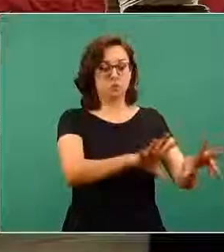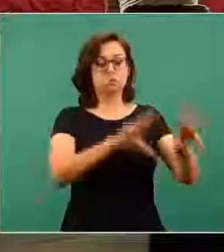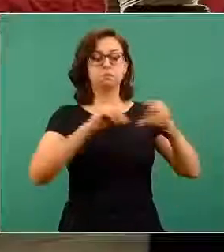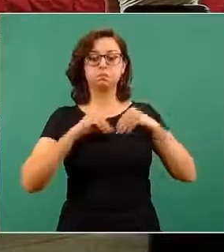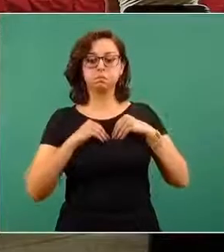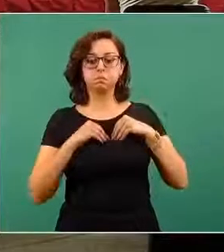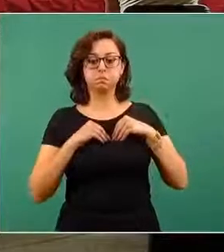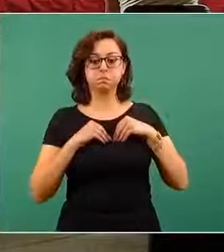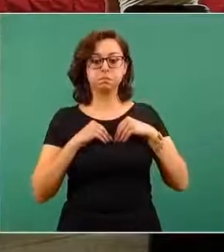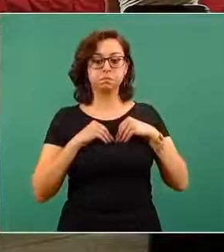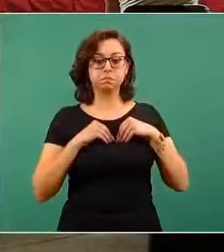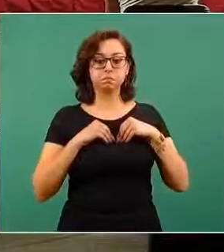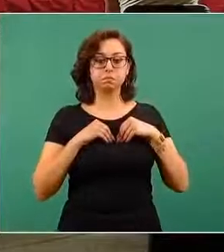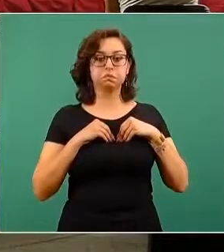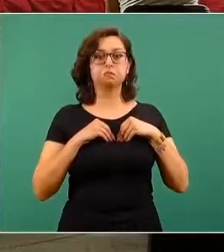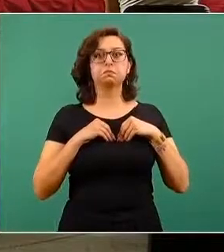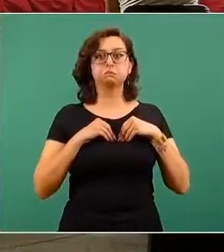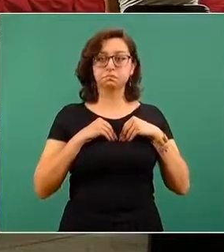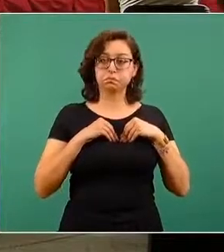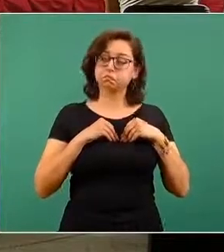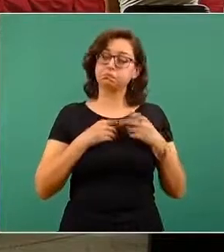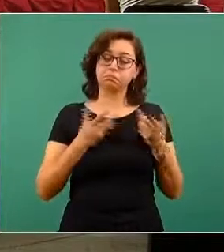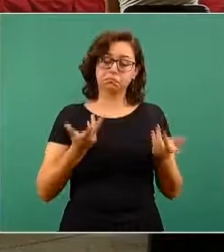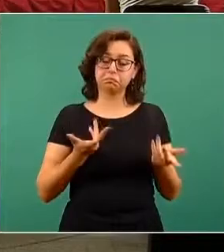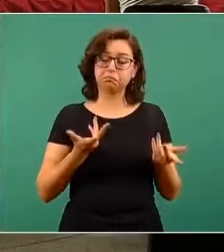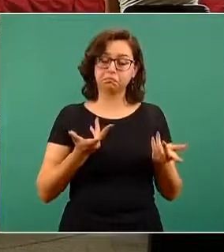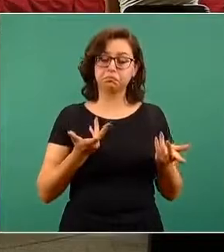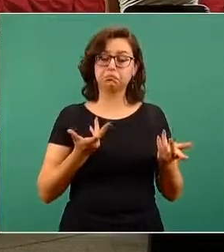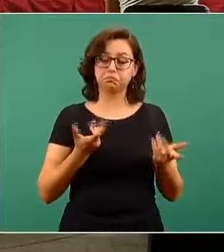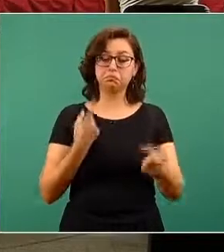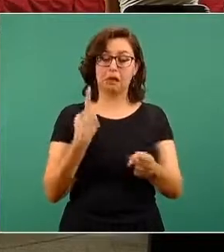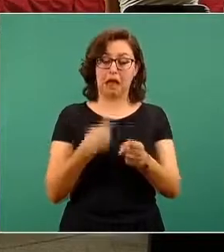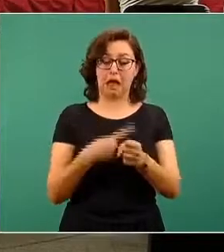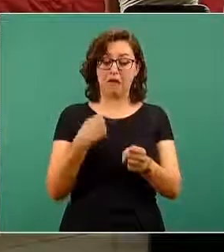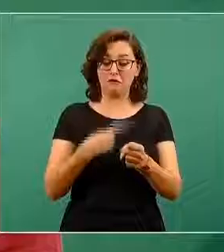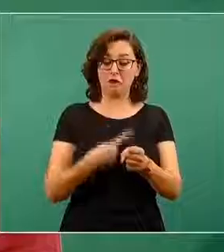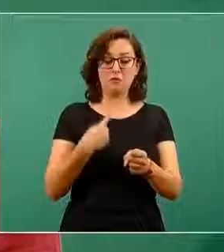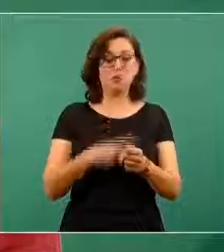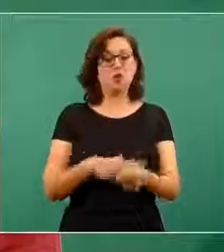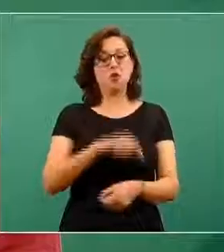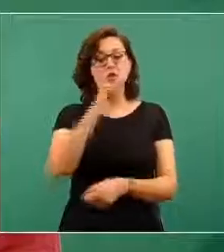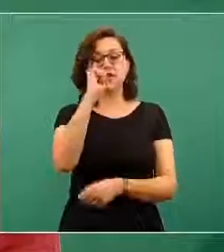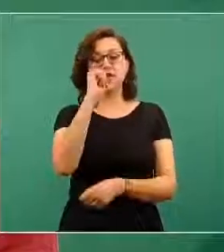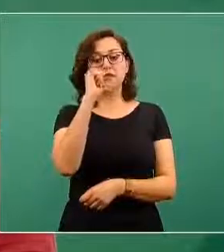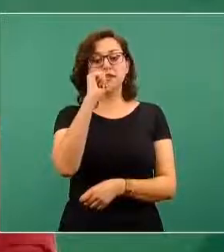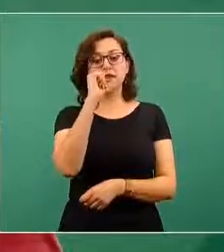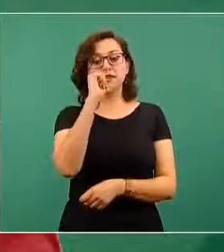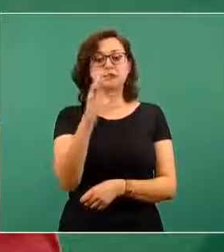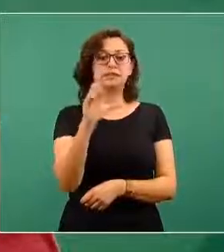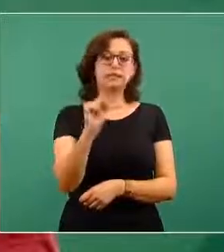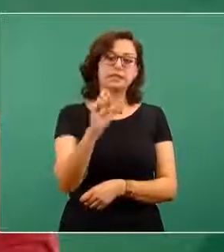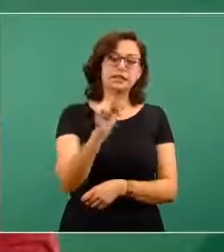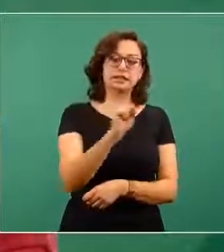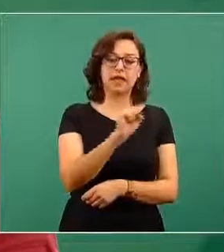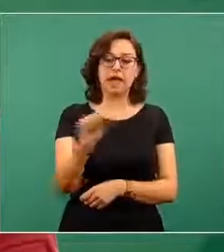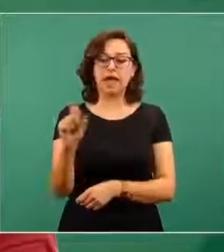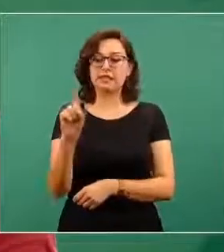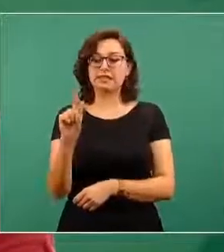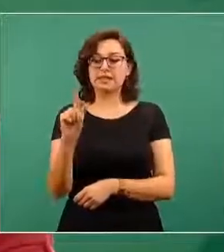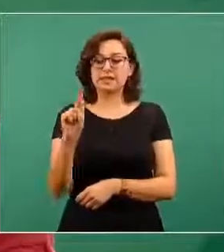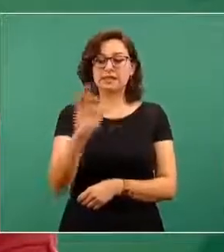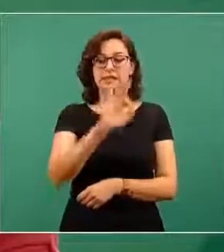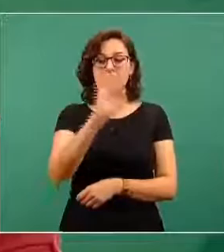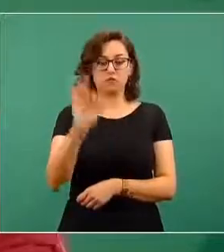mayoría de estas vacunas están entre 60 hasta 96% de protección. Protección contra